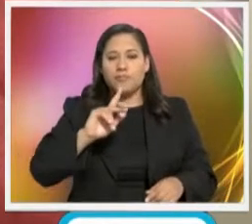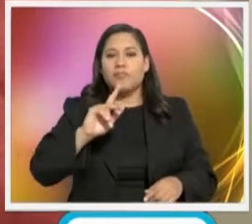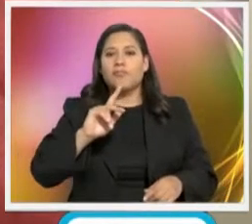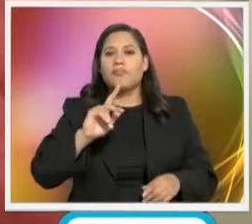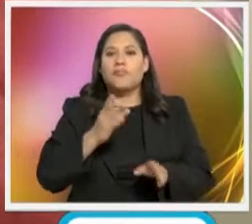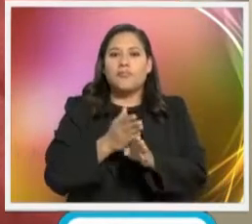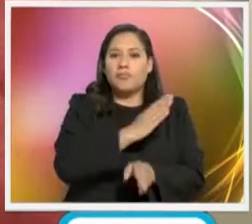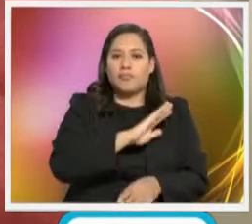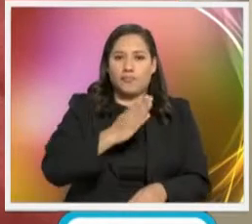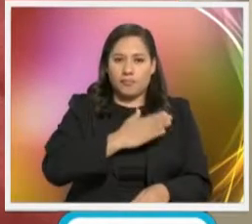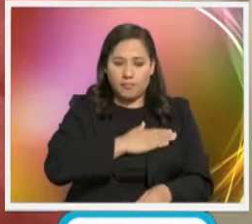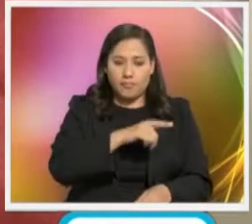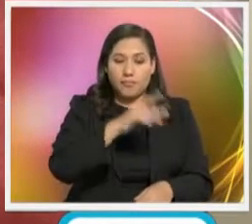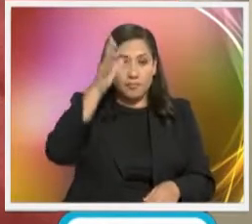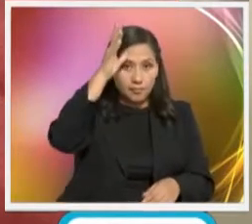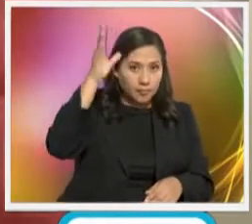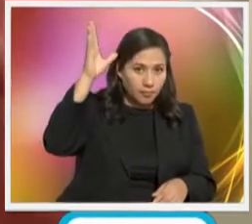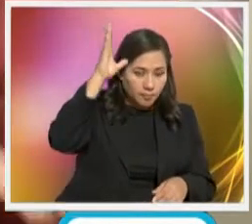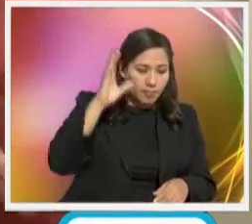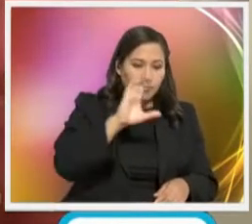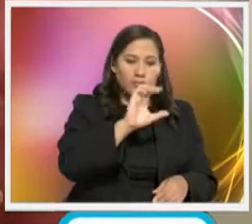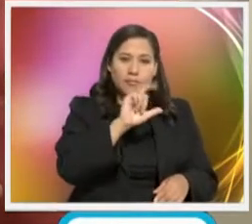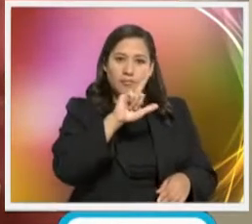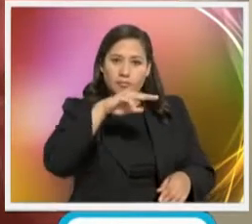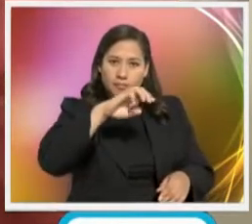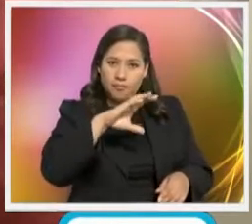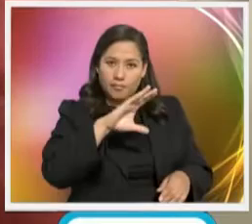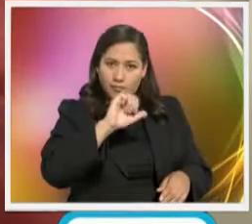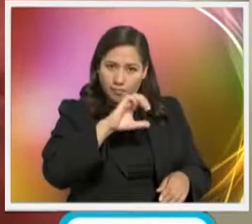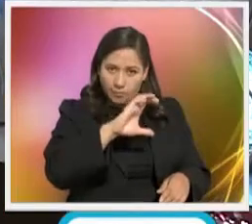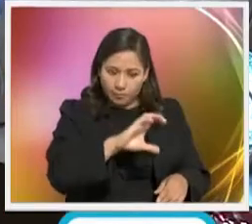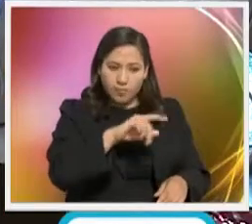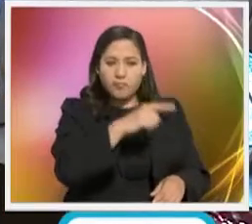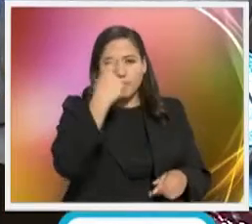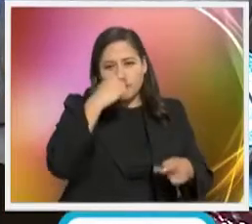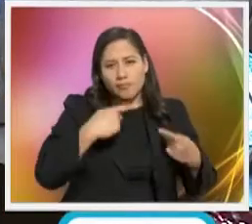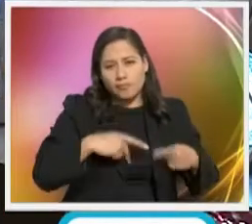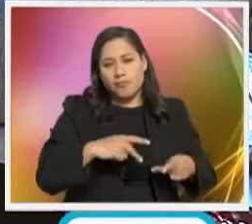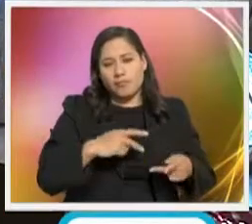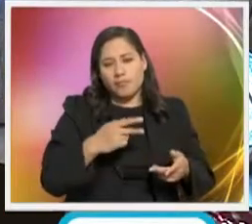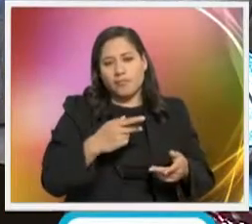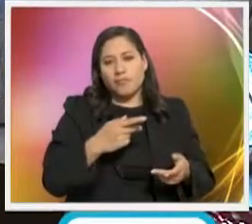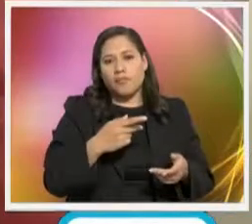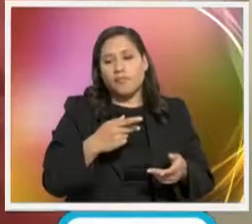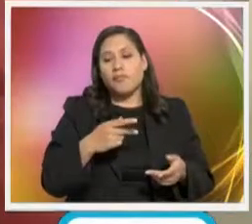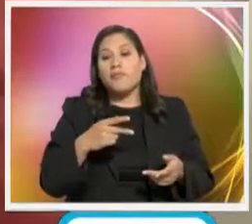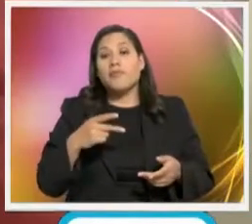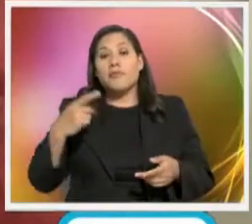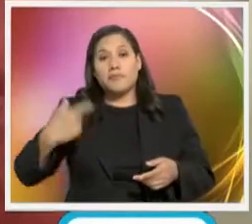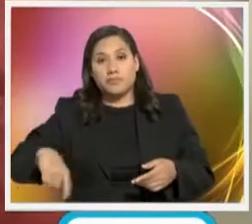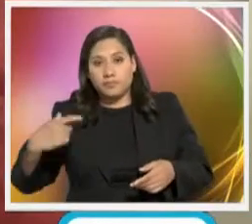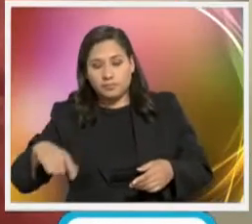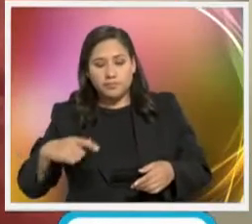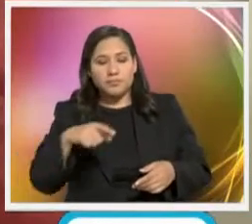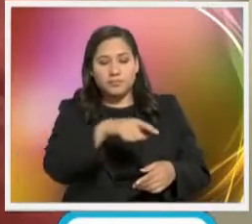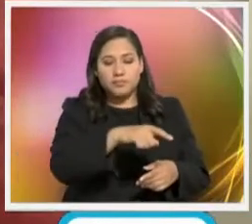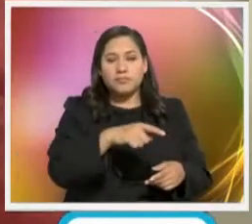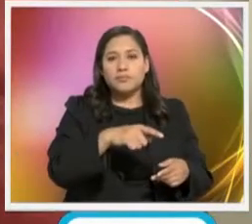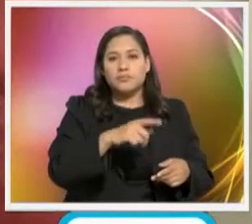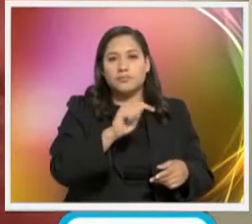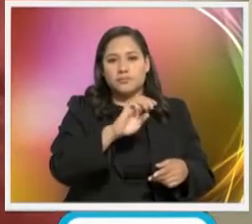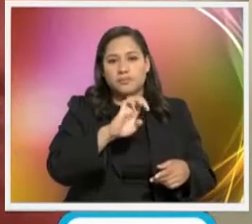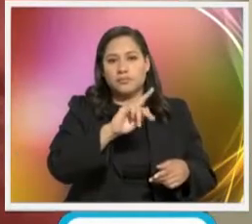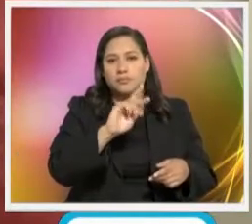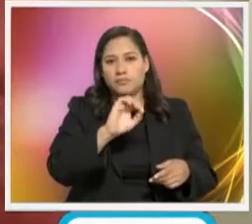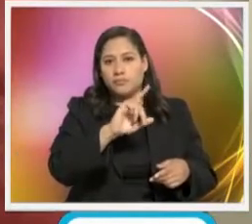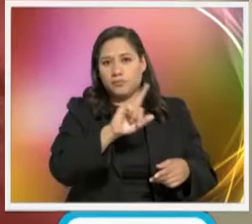Concretamente entre los aztecas, el calmeca, que era para los jóvenes nobles, y el tepochcali, que era para los chicos de las